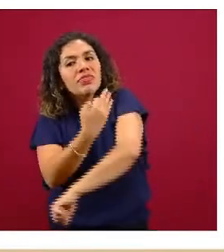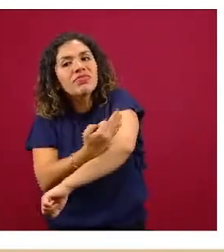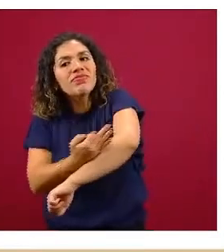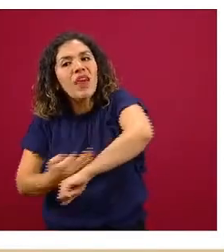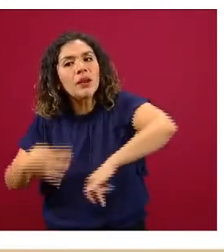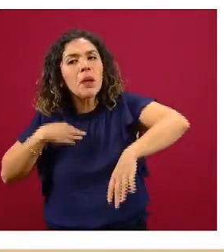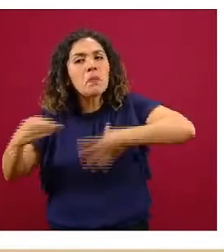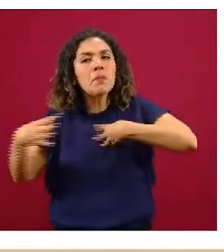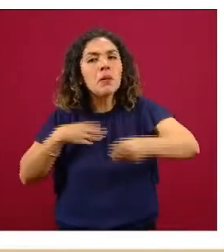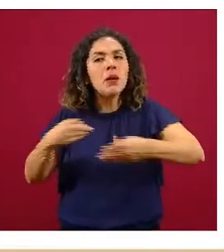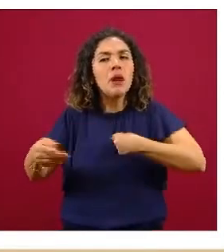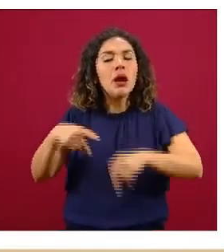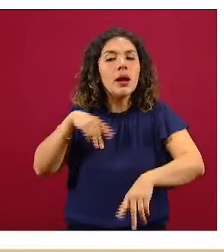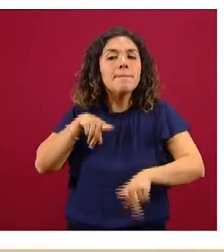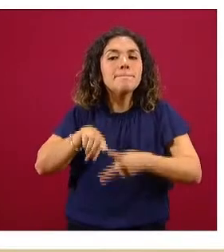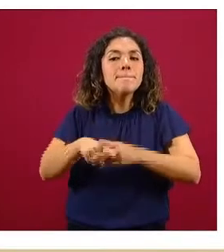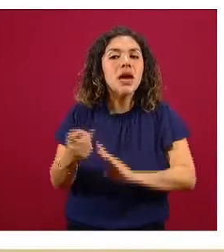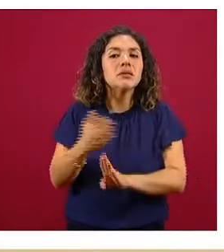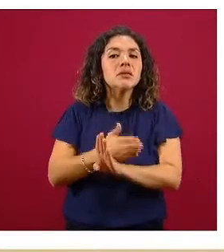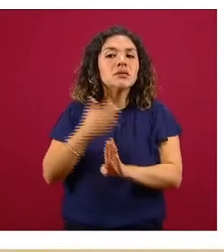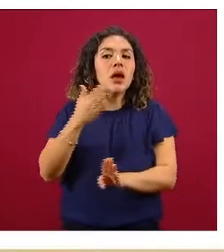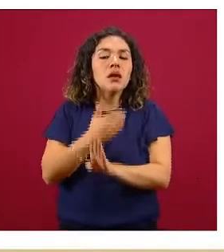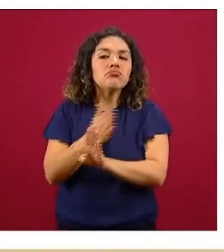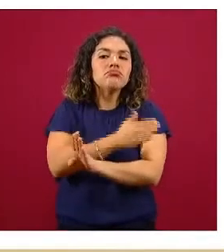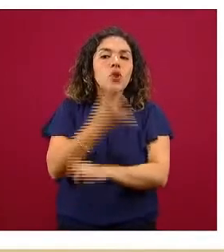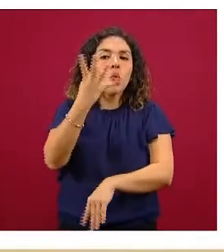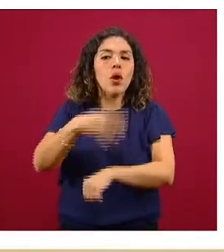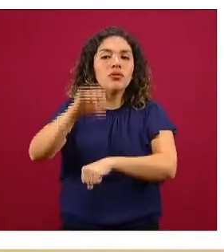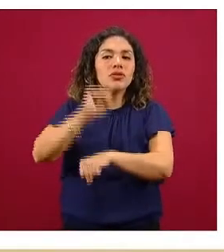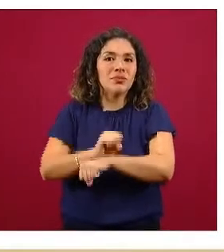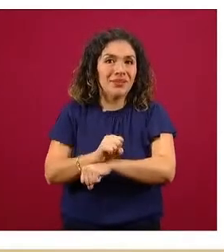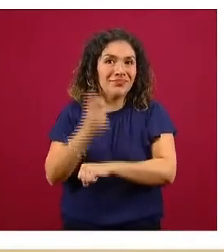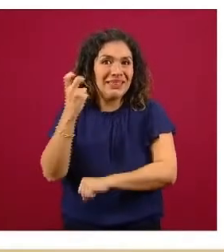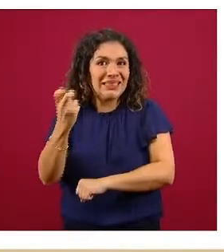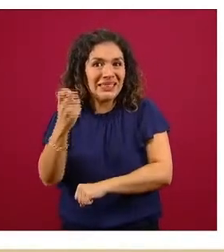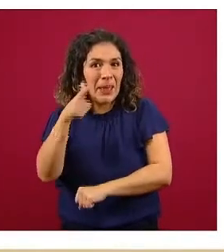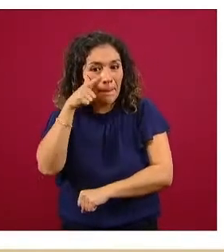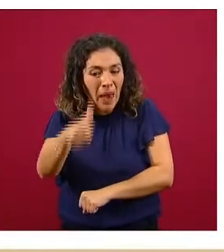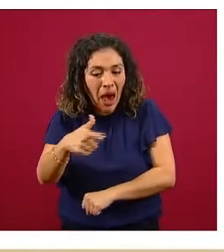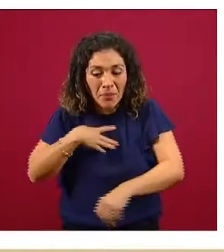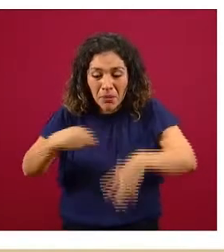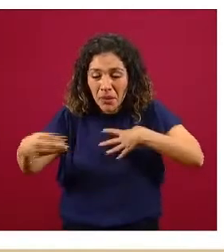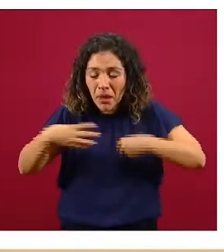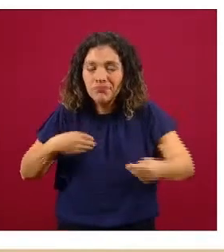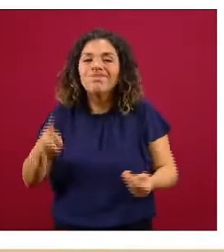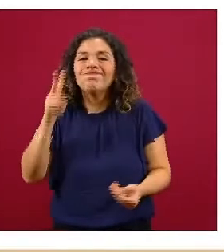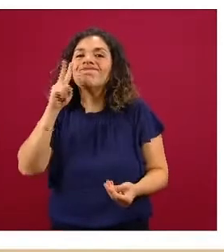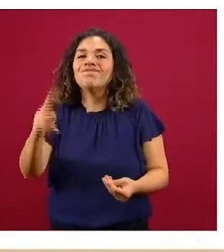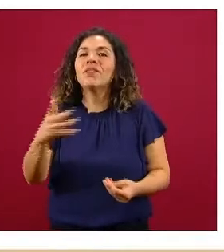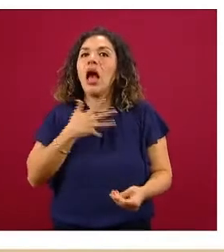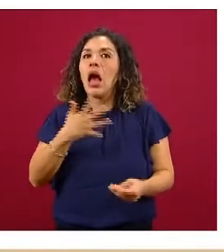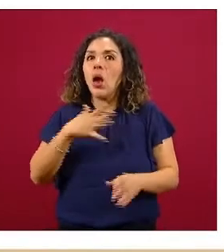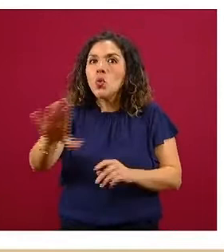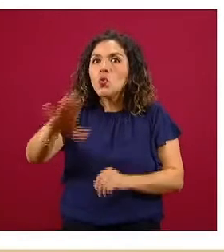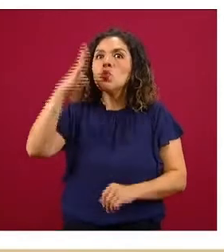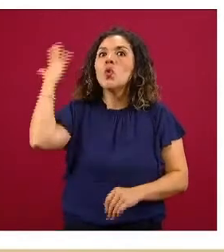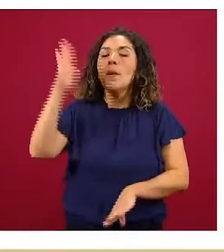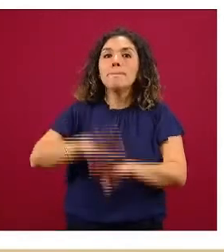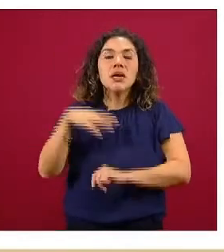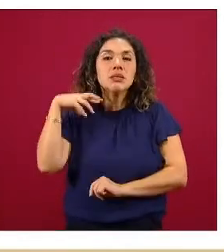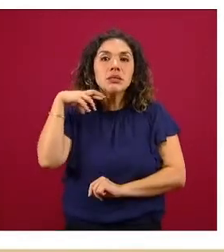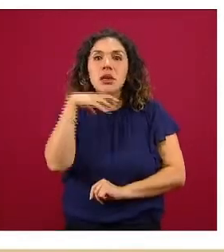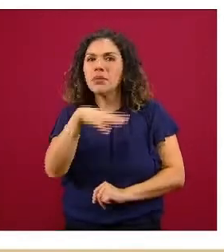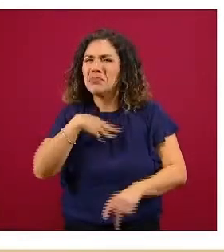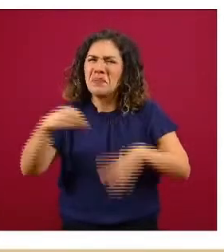reciente que inició prácticamente en las últimas 4 semanas. Pero entonces esta transmisión podemos ver que ha tenido una velocidad de